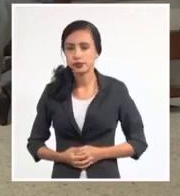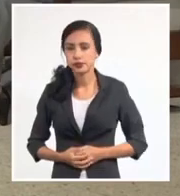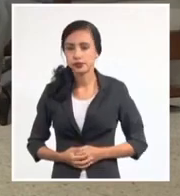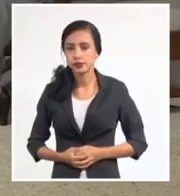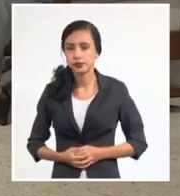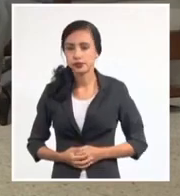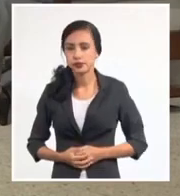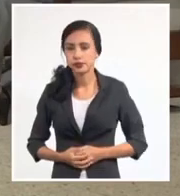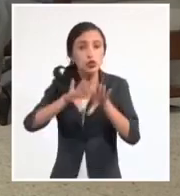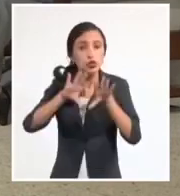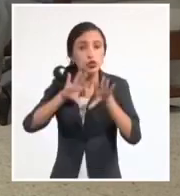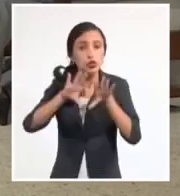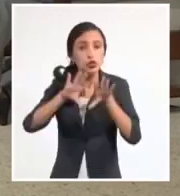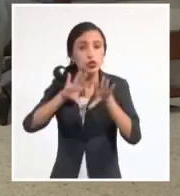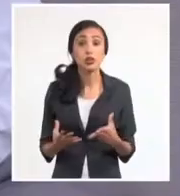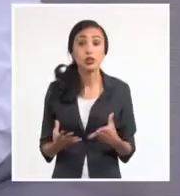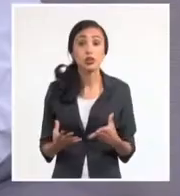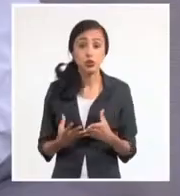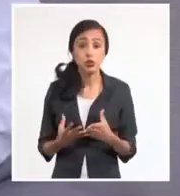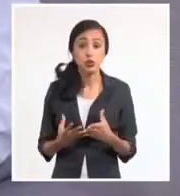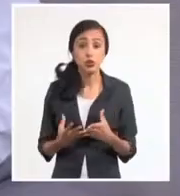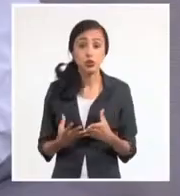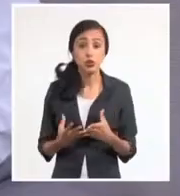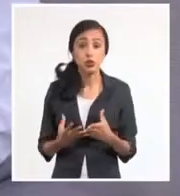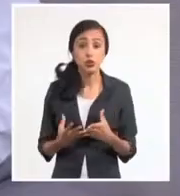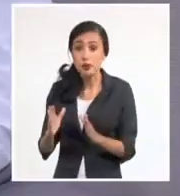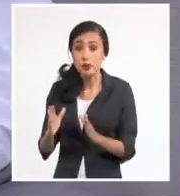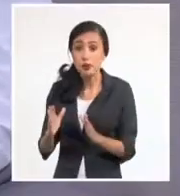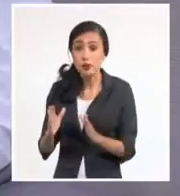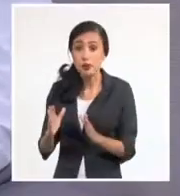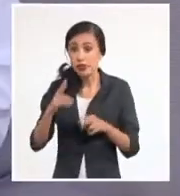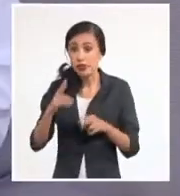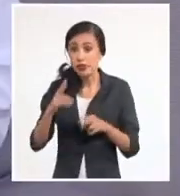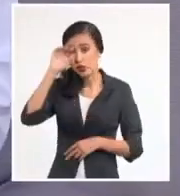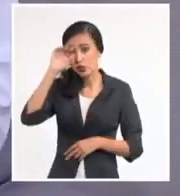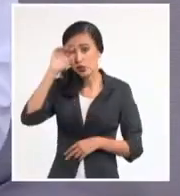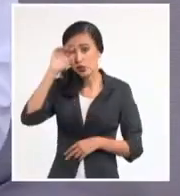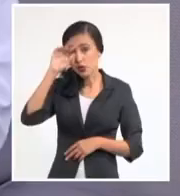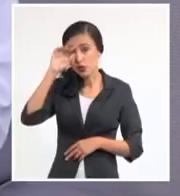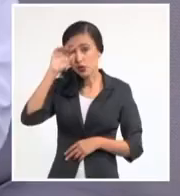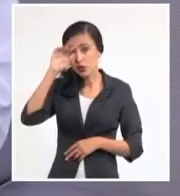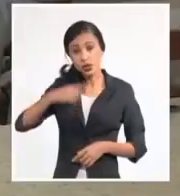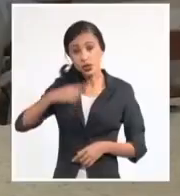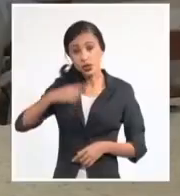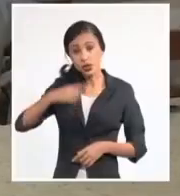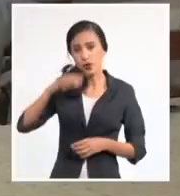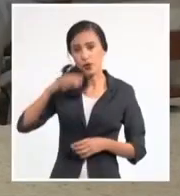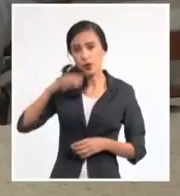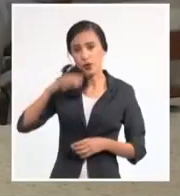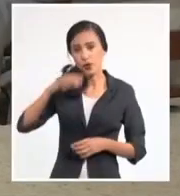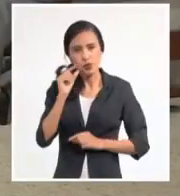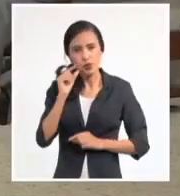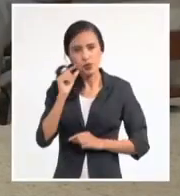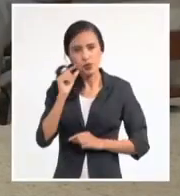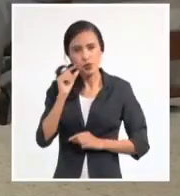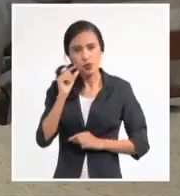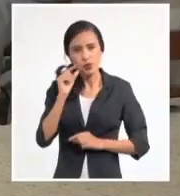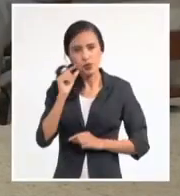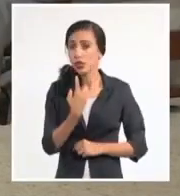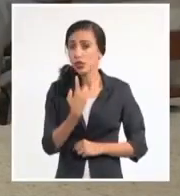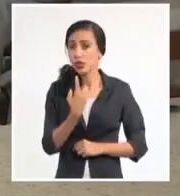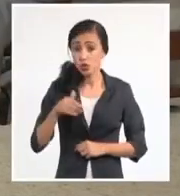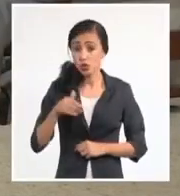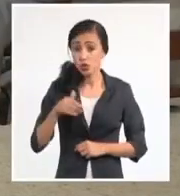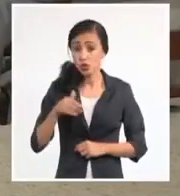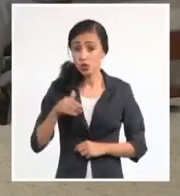esferas de la existencia de un ser humano y de un cubano, porque nació en Cuba. Pues vamos a conocer un poco más a Fidel. Nosotros no hemos estado allá, pero Talía